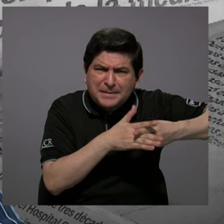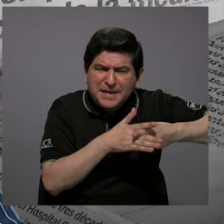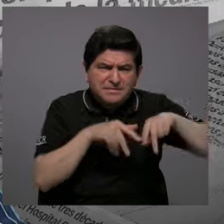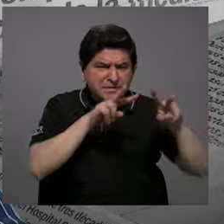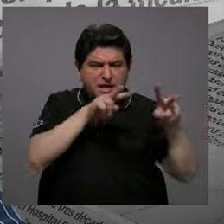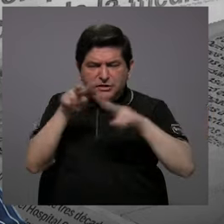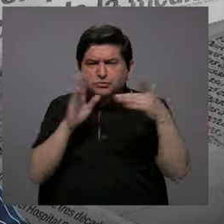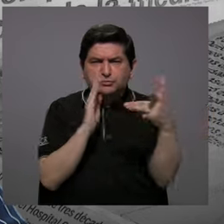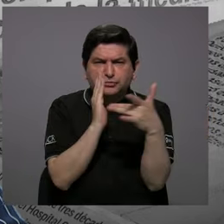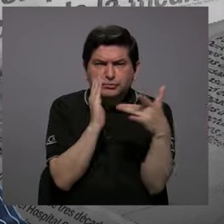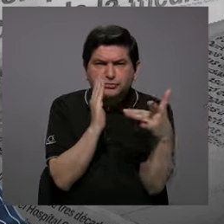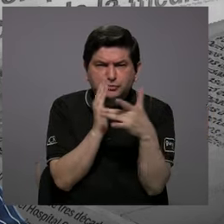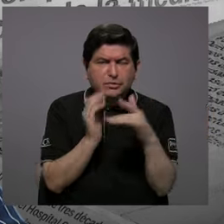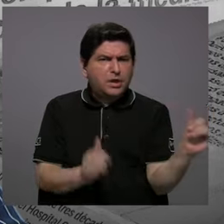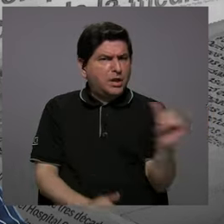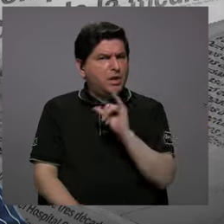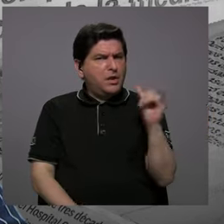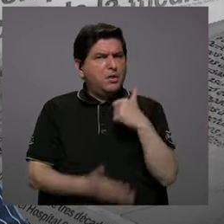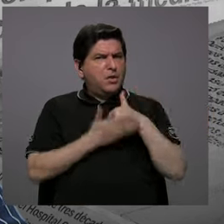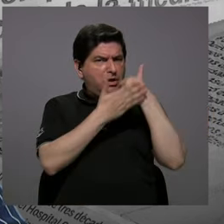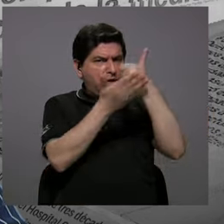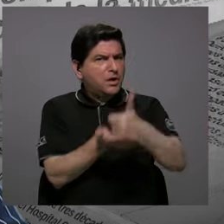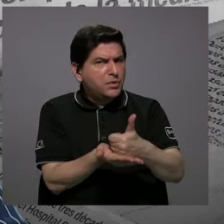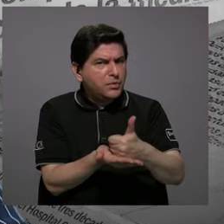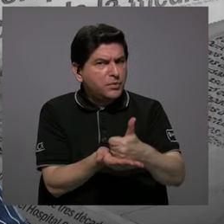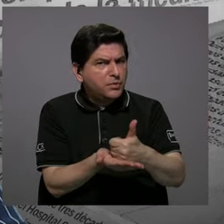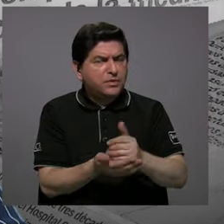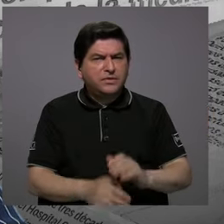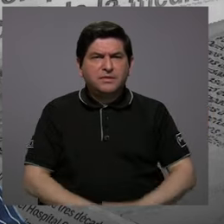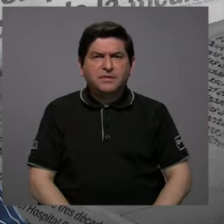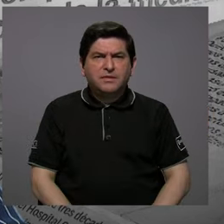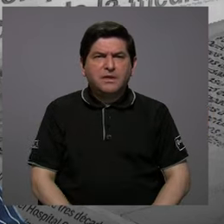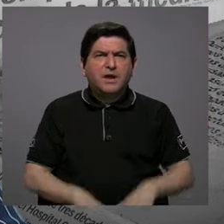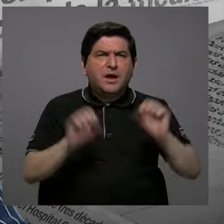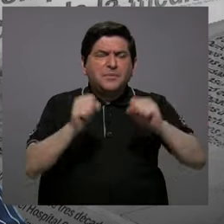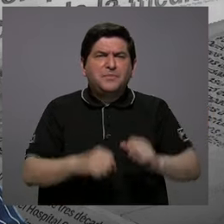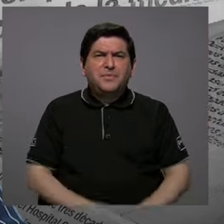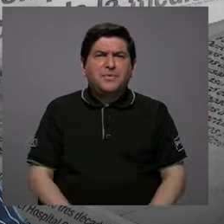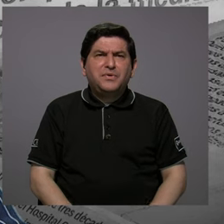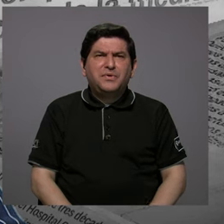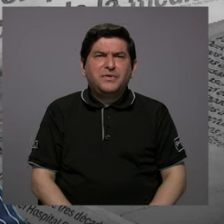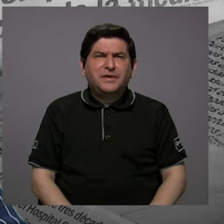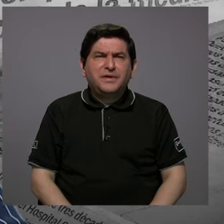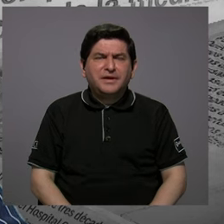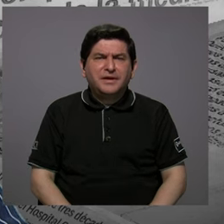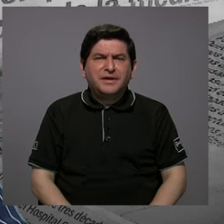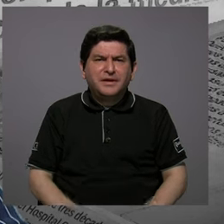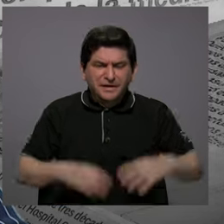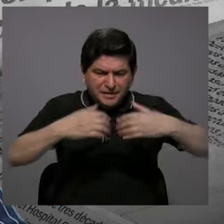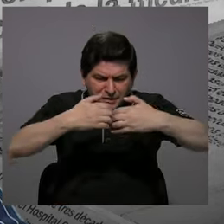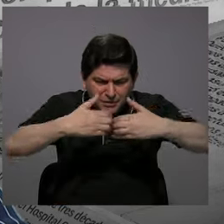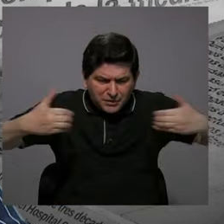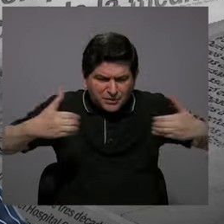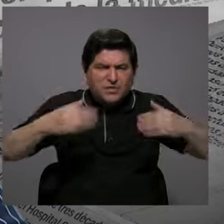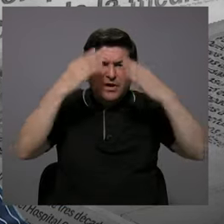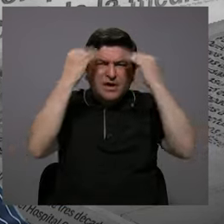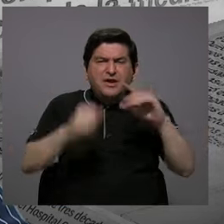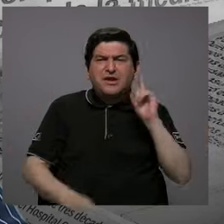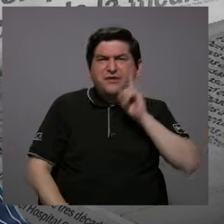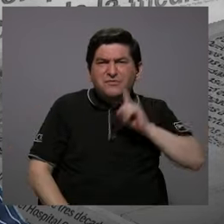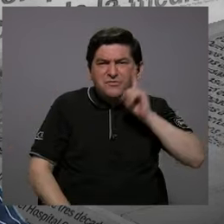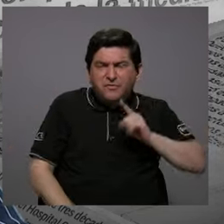vigilancia tecnológica También sirve para desagregar lo que pueden ser informaciones falsas